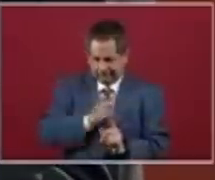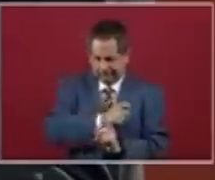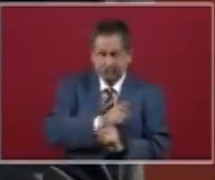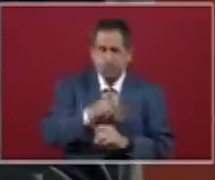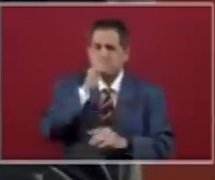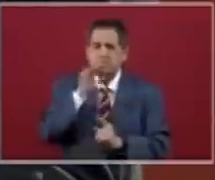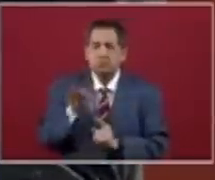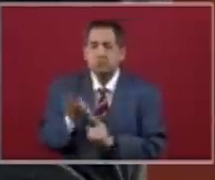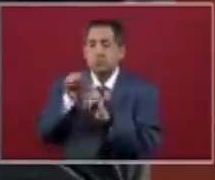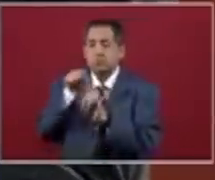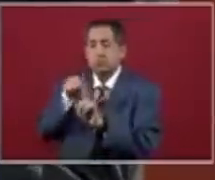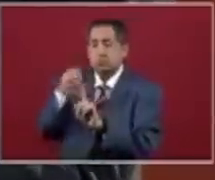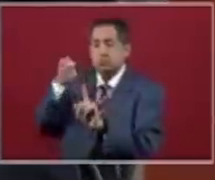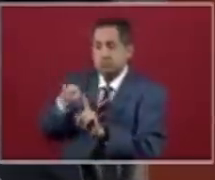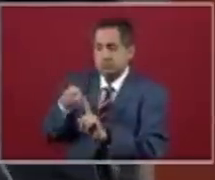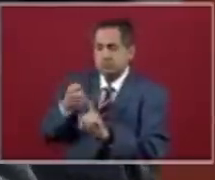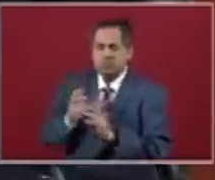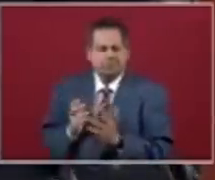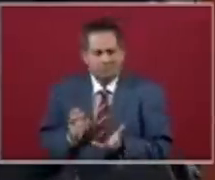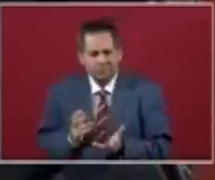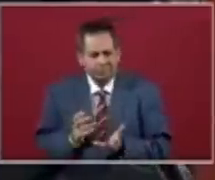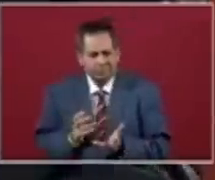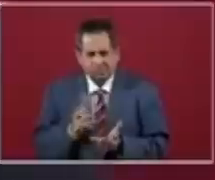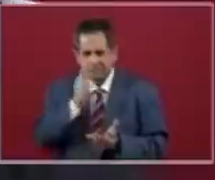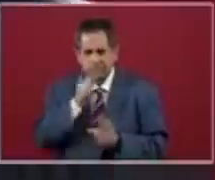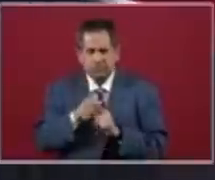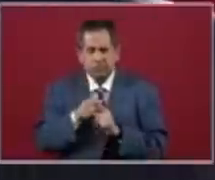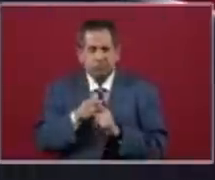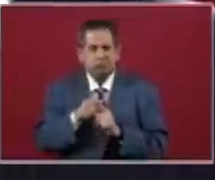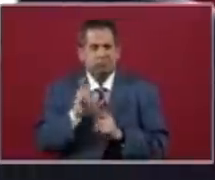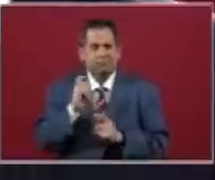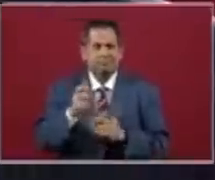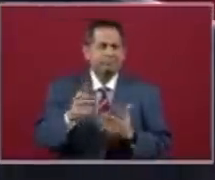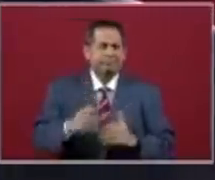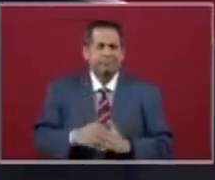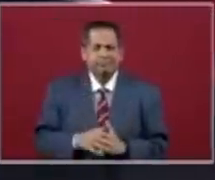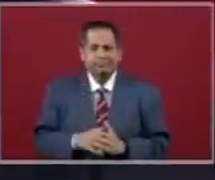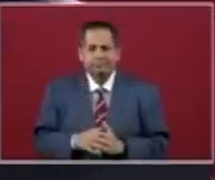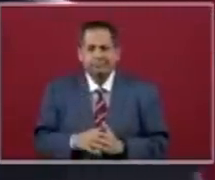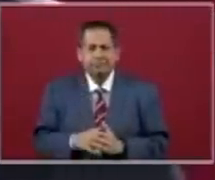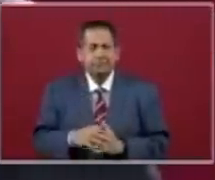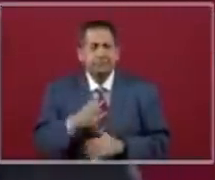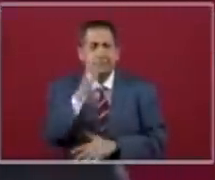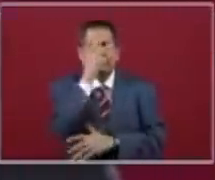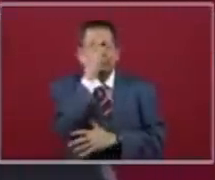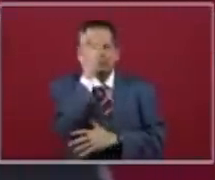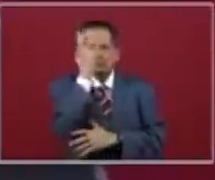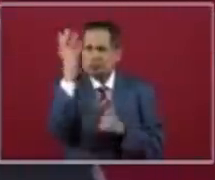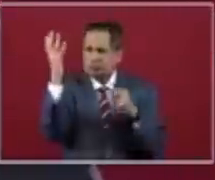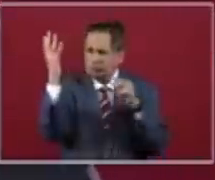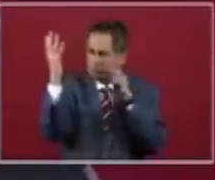puede solo ver el árbol sin el bosque.